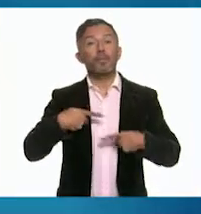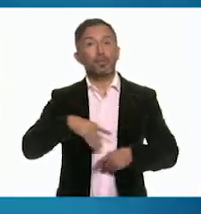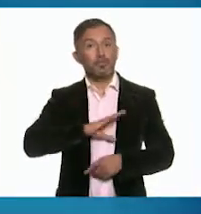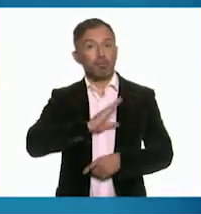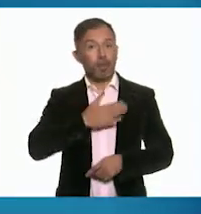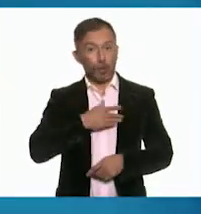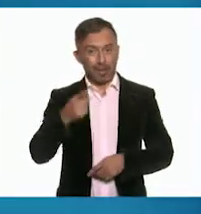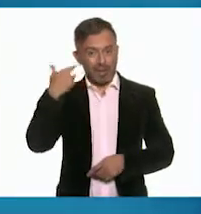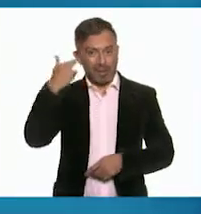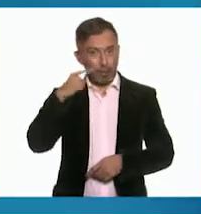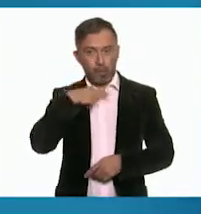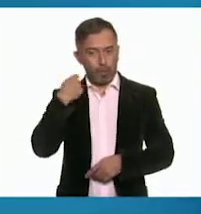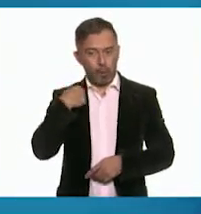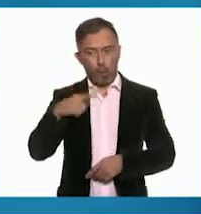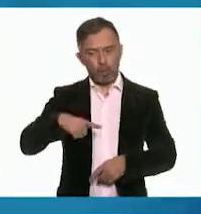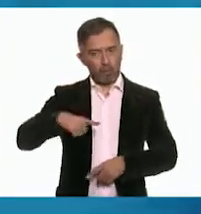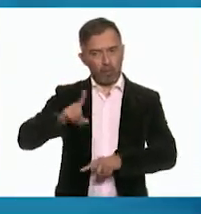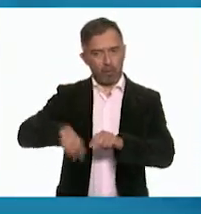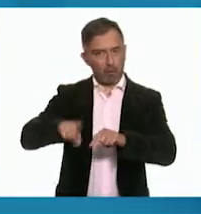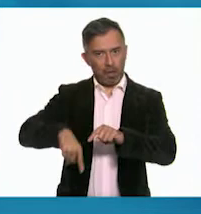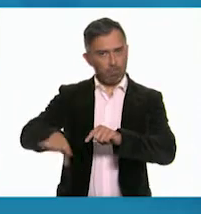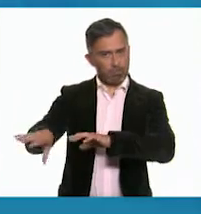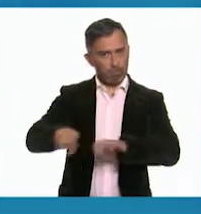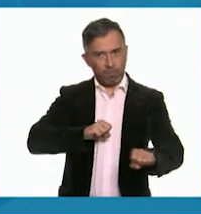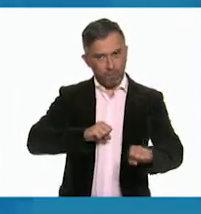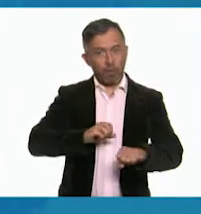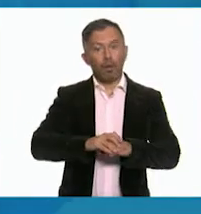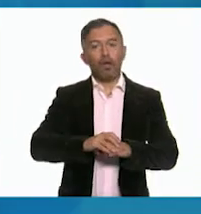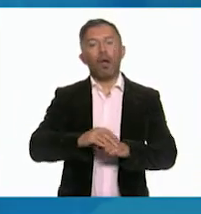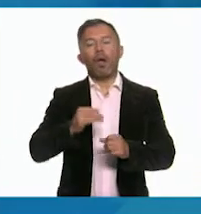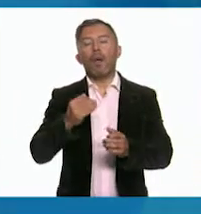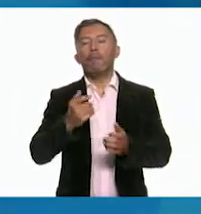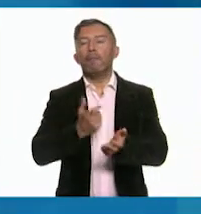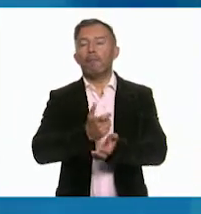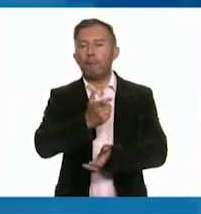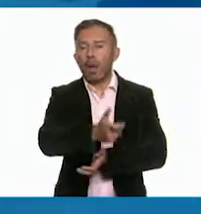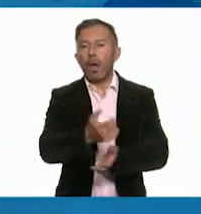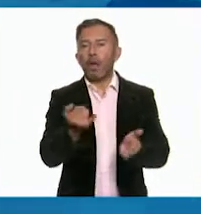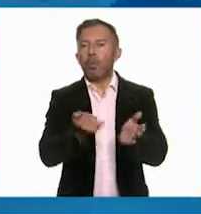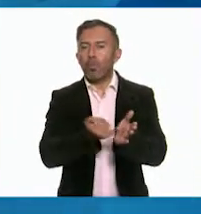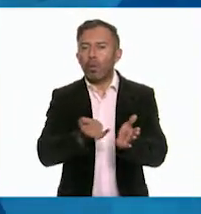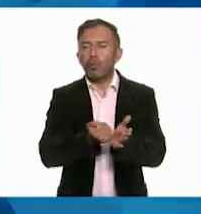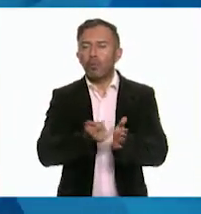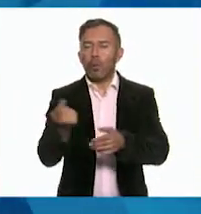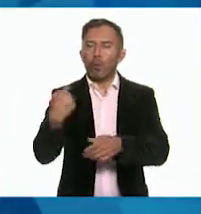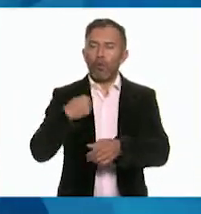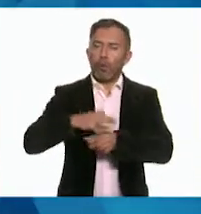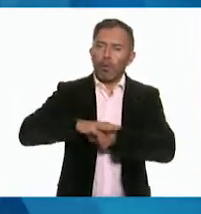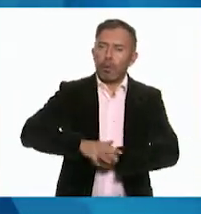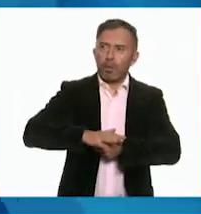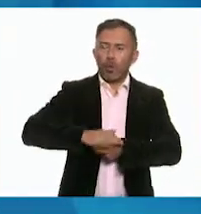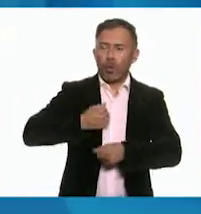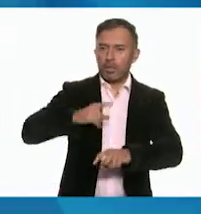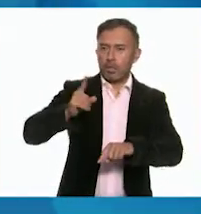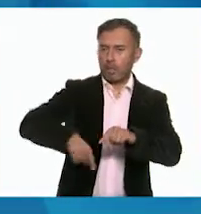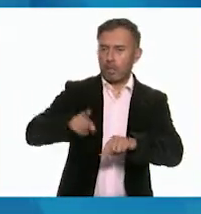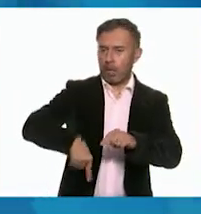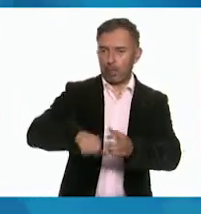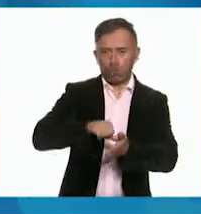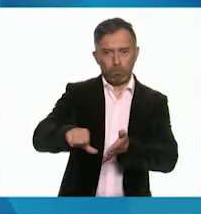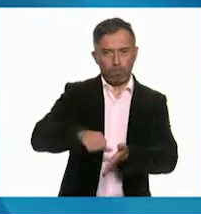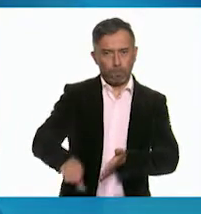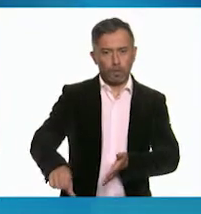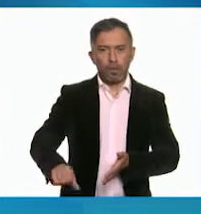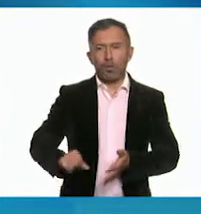reino. Se quitarán todas las pensiones y gravámenes con que nos tenían oprimidos. Ninguno se distinguirá